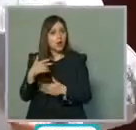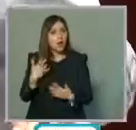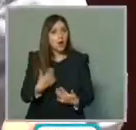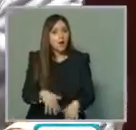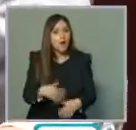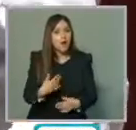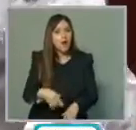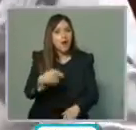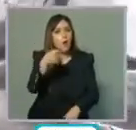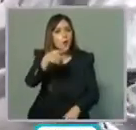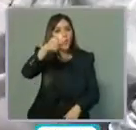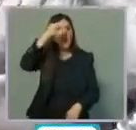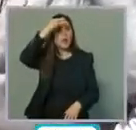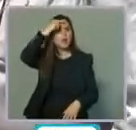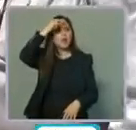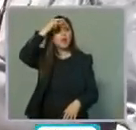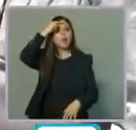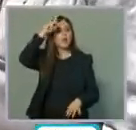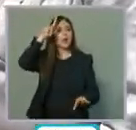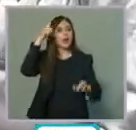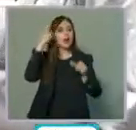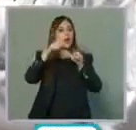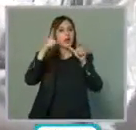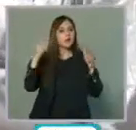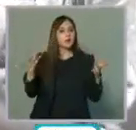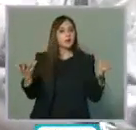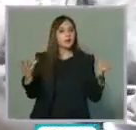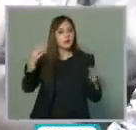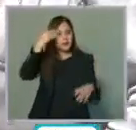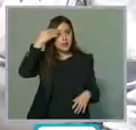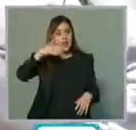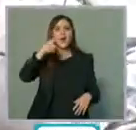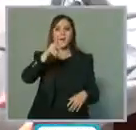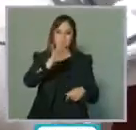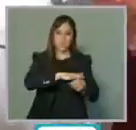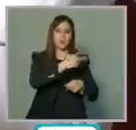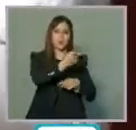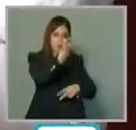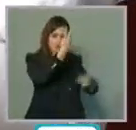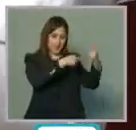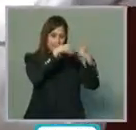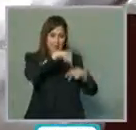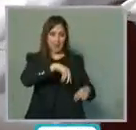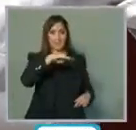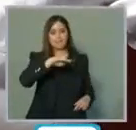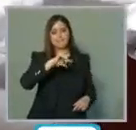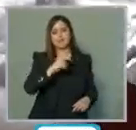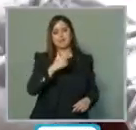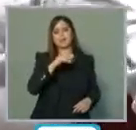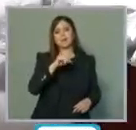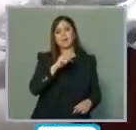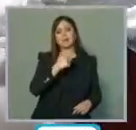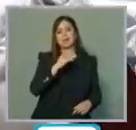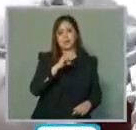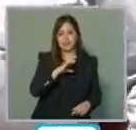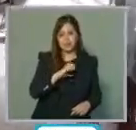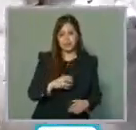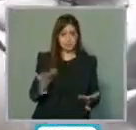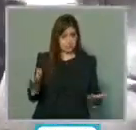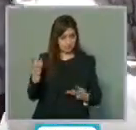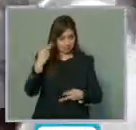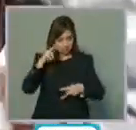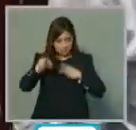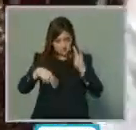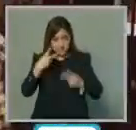¿eh? Es bien listo. Por eso le permitimos venir a Mad Magic. Oiga, maestro, ¿nos puede enseñar qué saca eso? Vamos